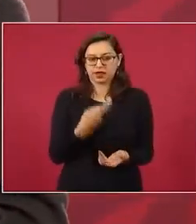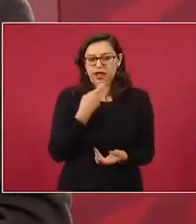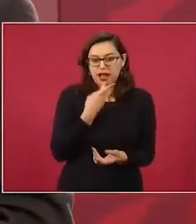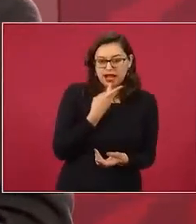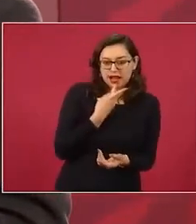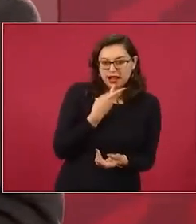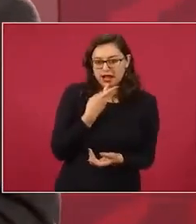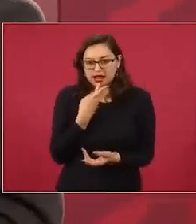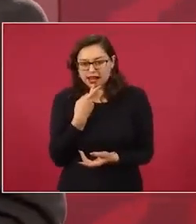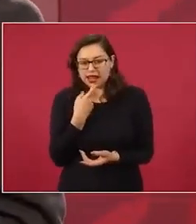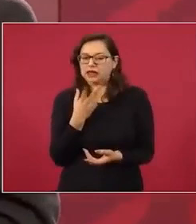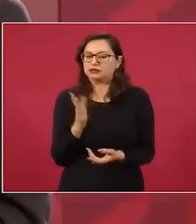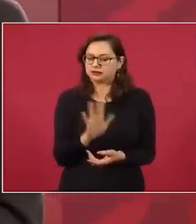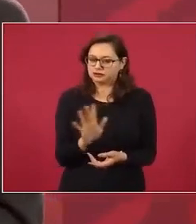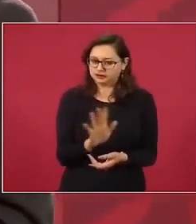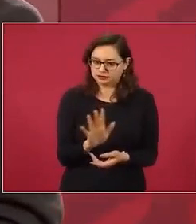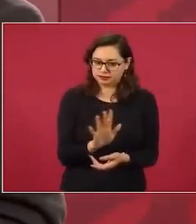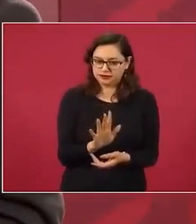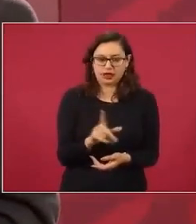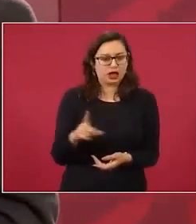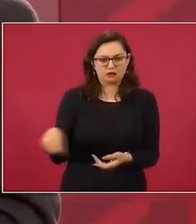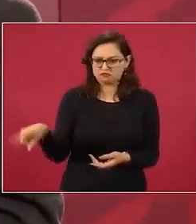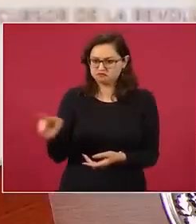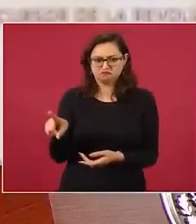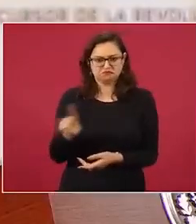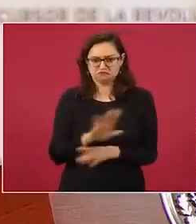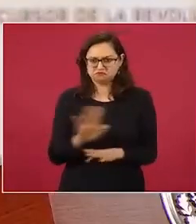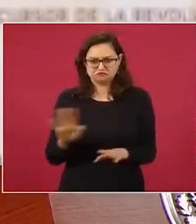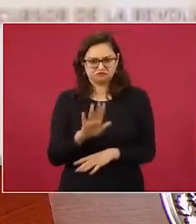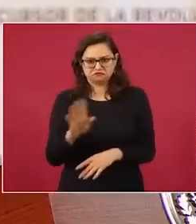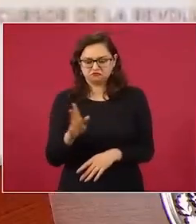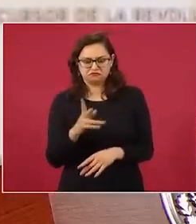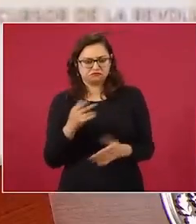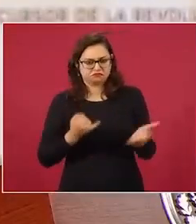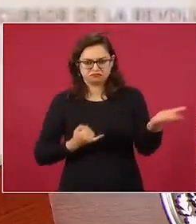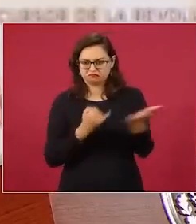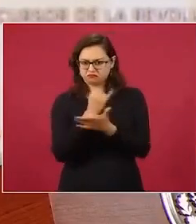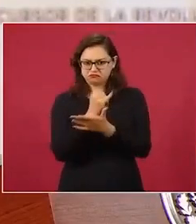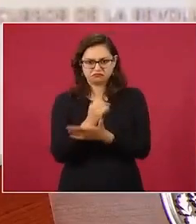Entonces, estos no robalean,